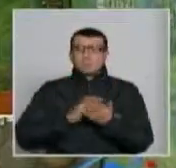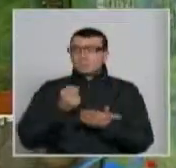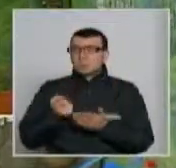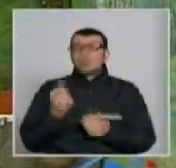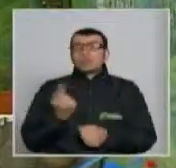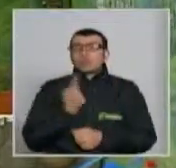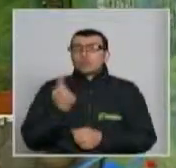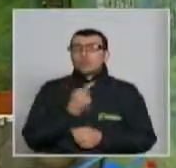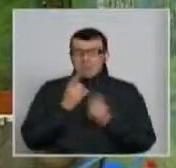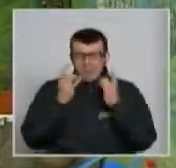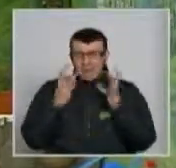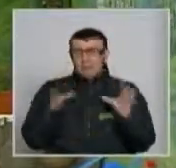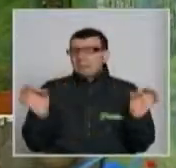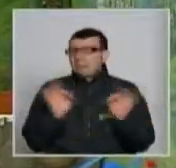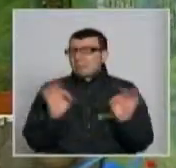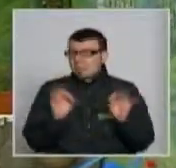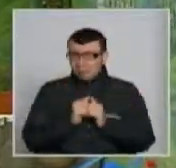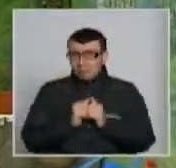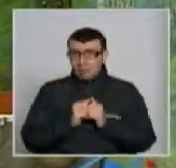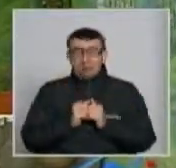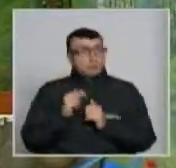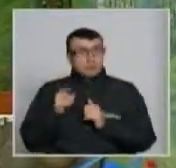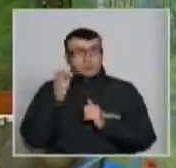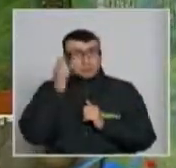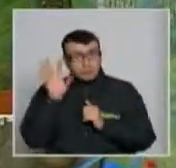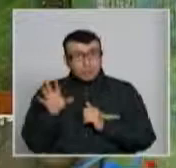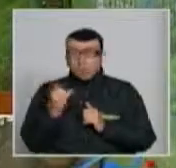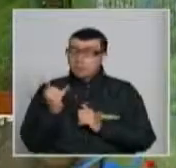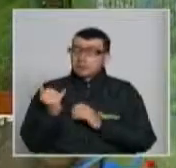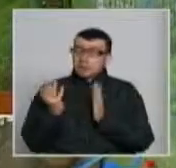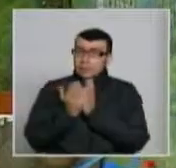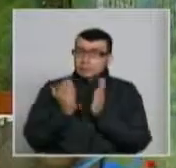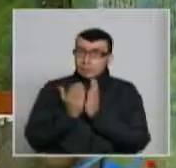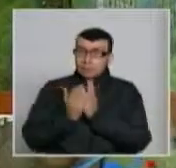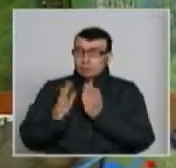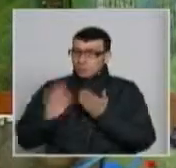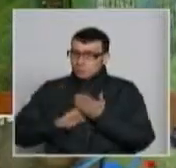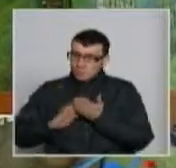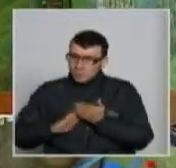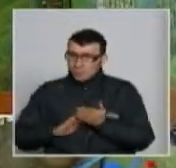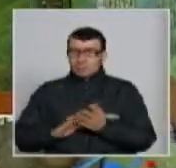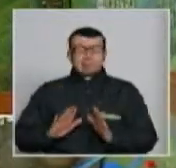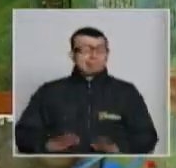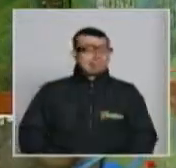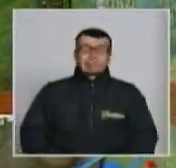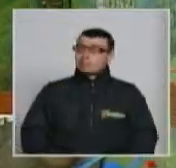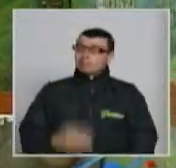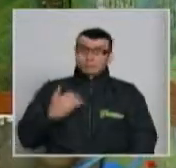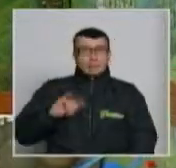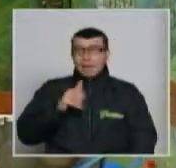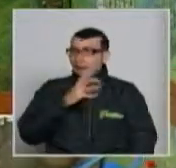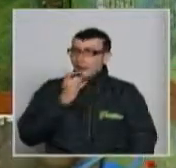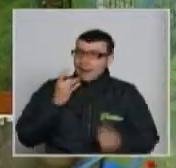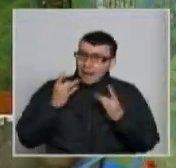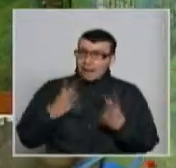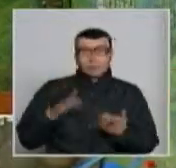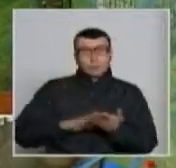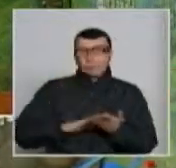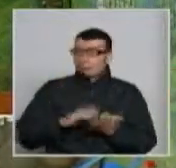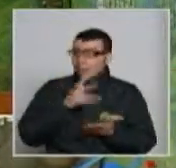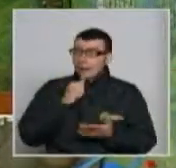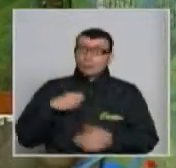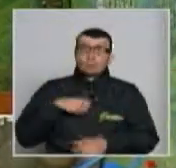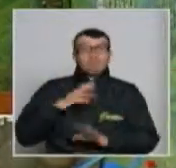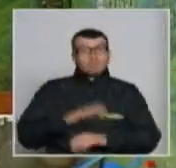eso no es tan grave, y cuando ya uno va a hacer el estudio y el tratamiento, es un proceso que ya no tiene tratamiento. Por